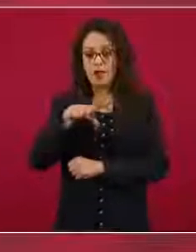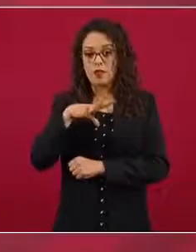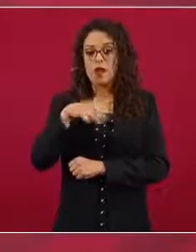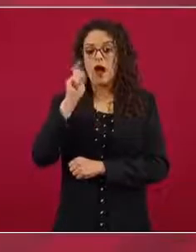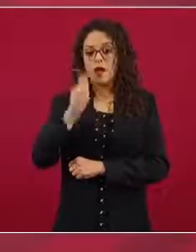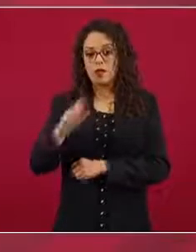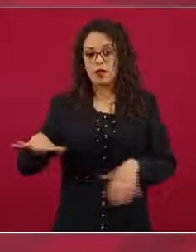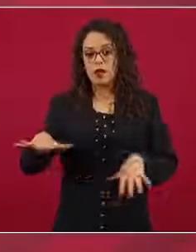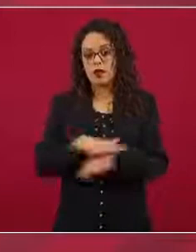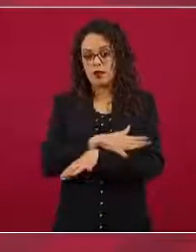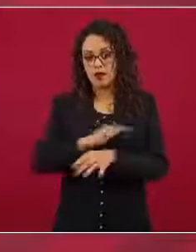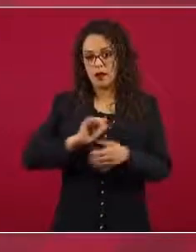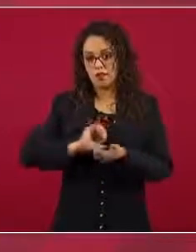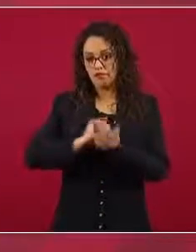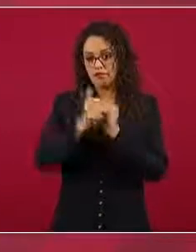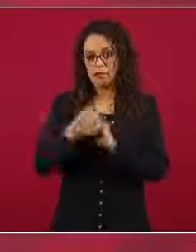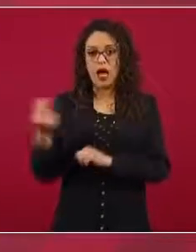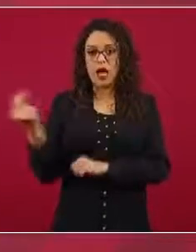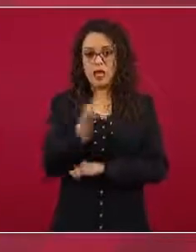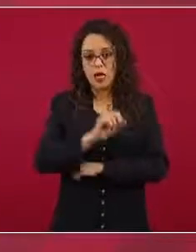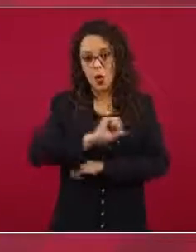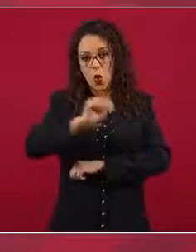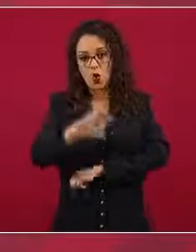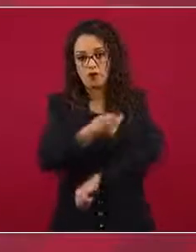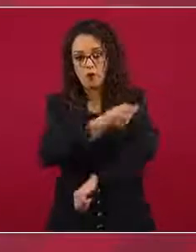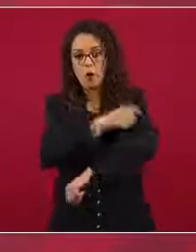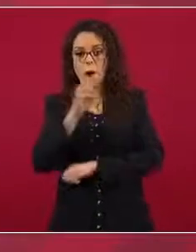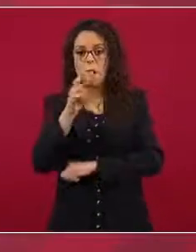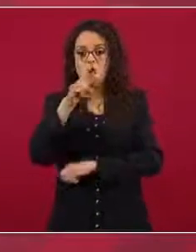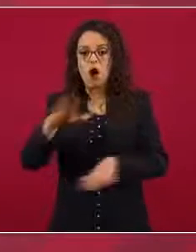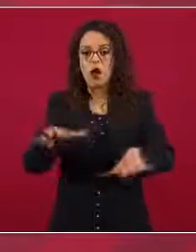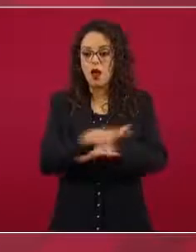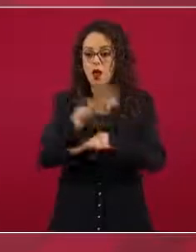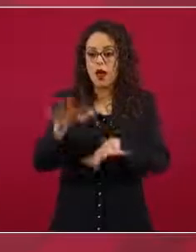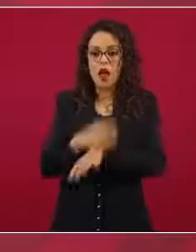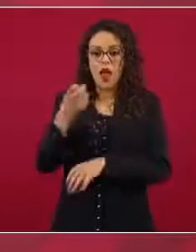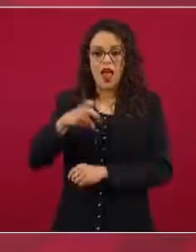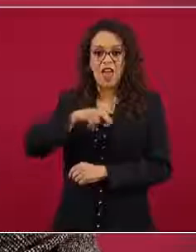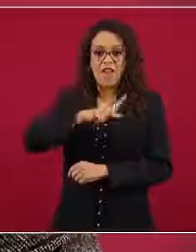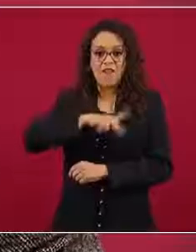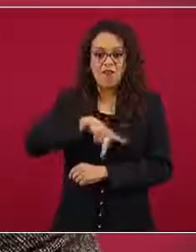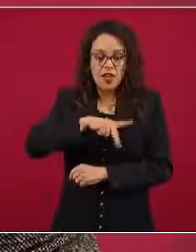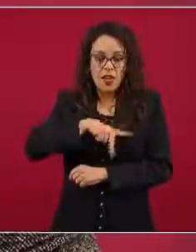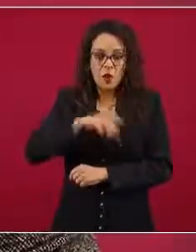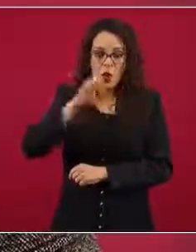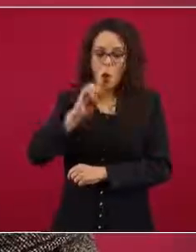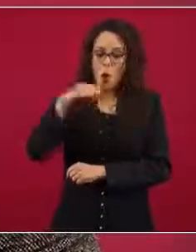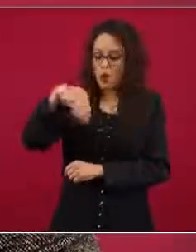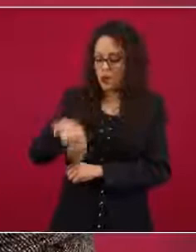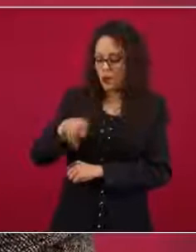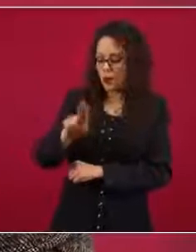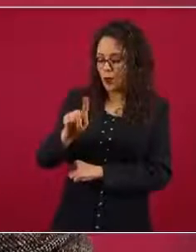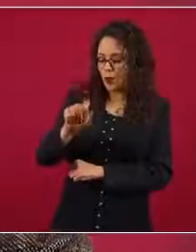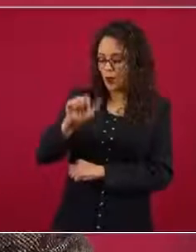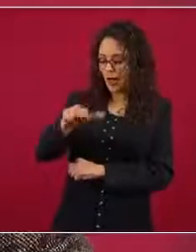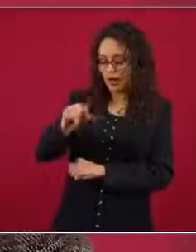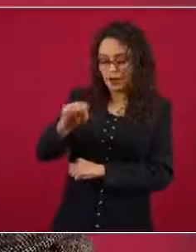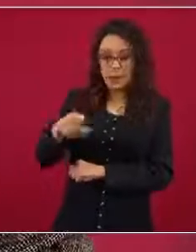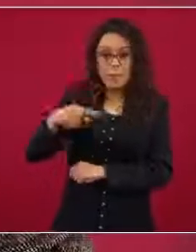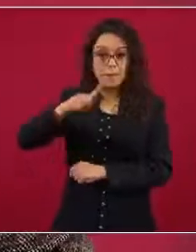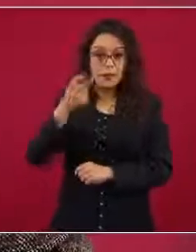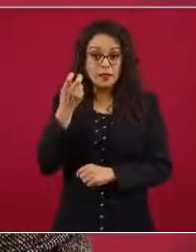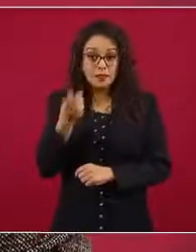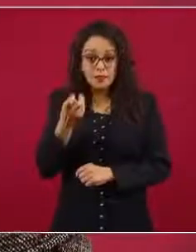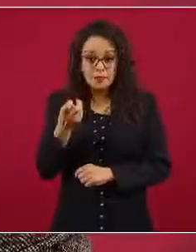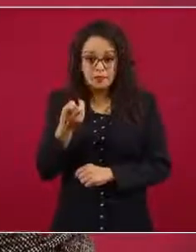de otras vacunas ante cambios del virus, mutantes o como usted les llame, pero esto es nada más en una